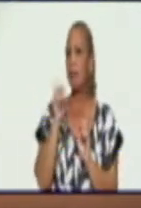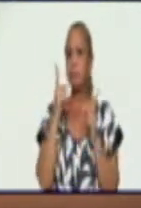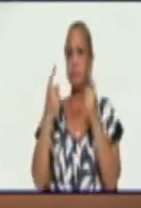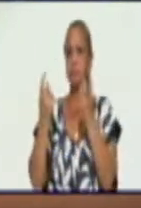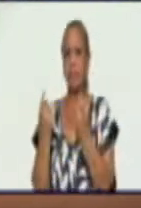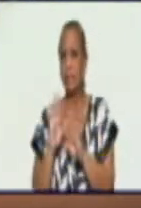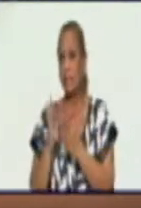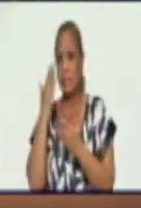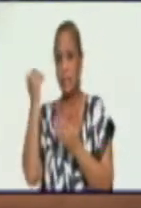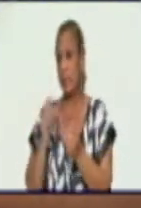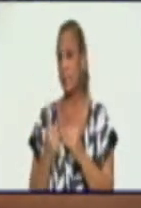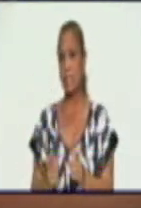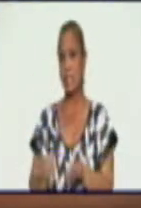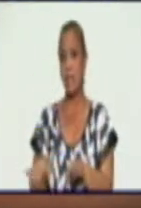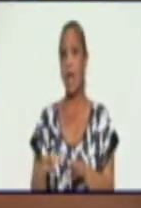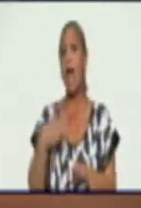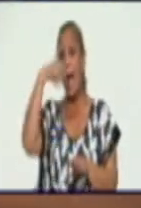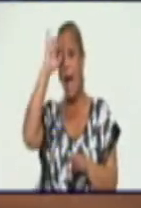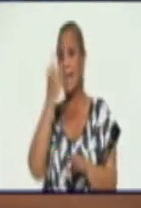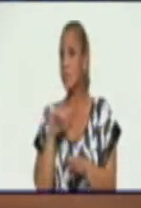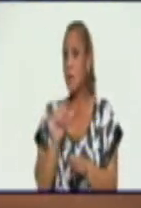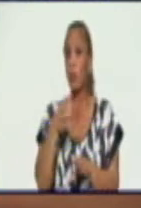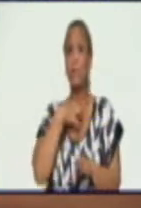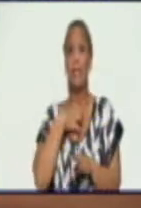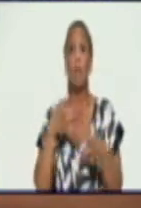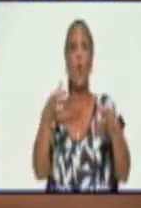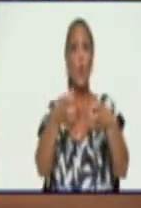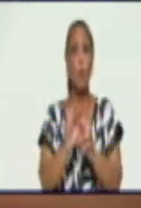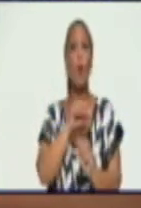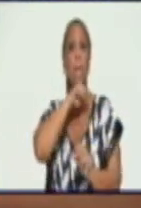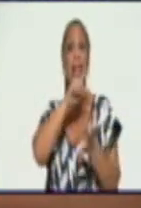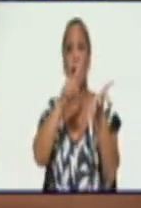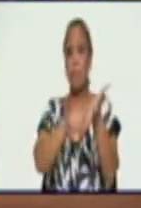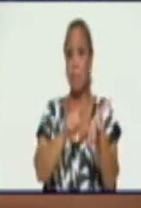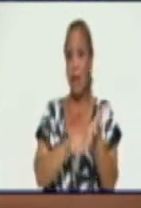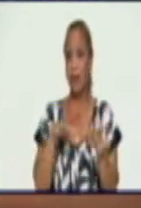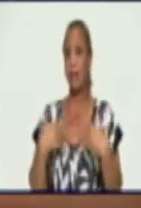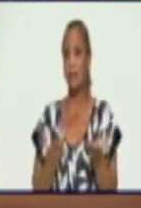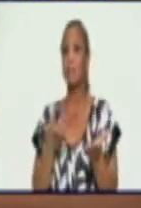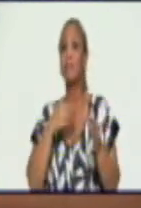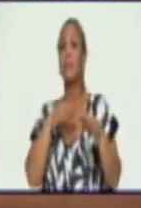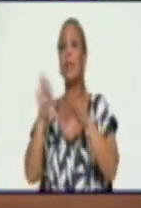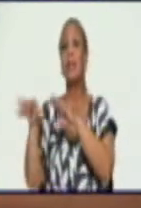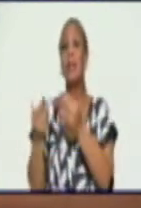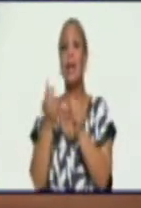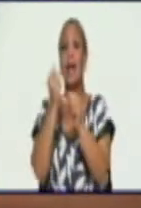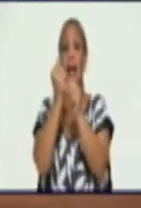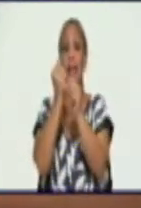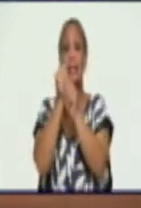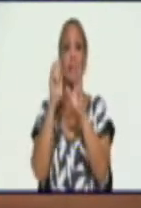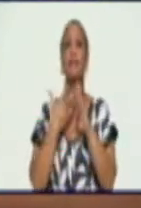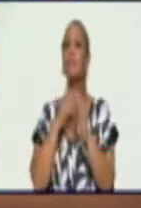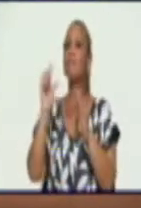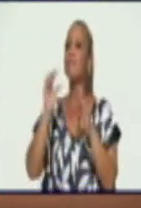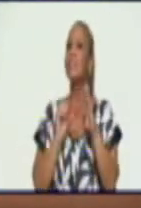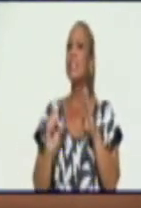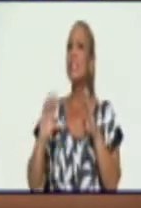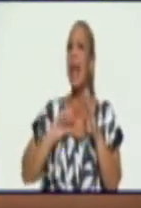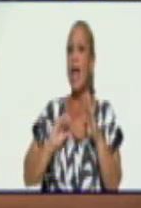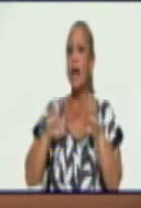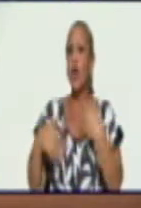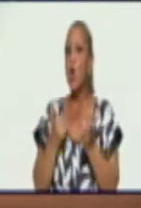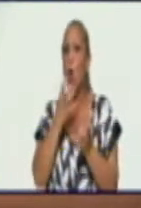asimismo tenemos un grupo de madres padres y tutores que se han acogido algunas garantías laborales y salariales porque no